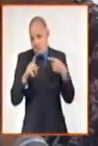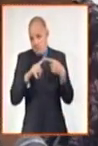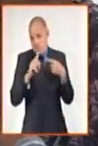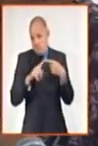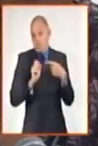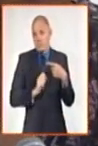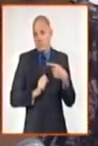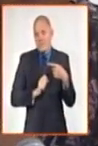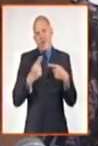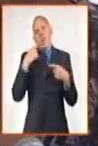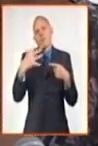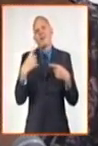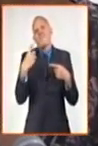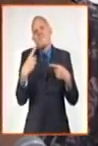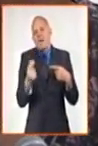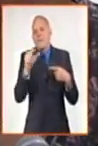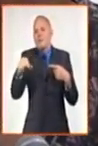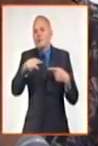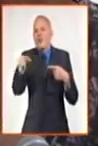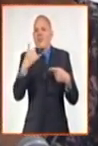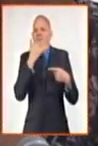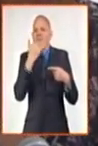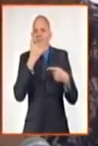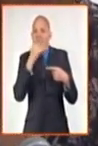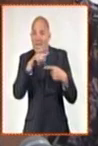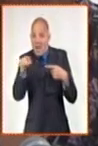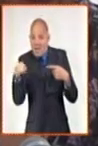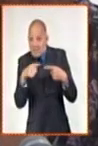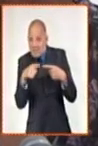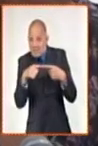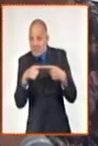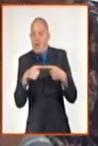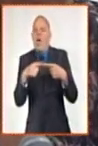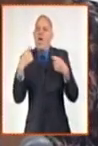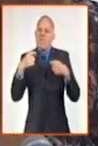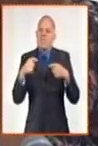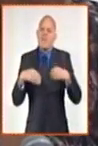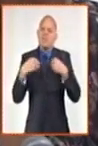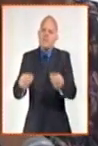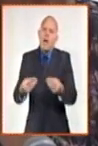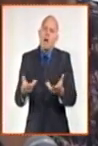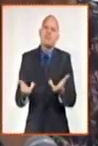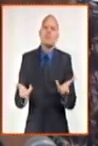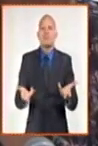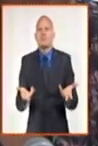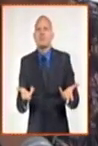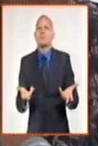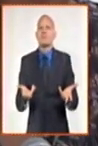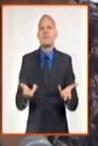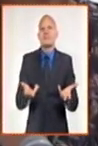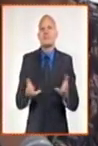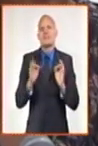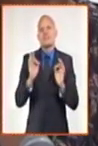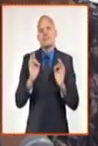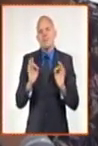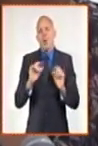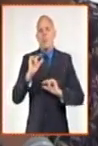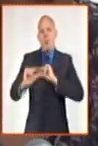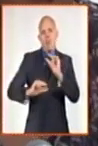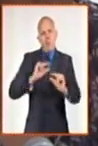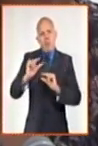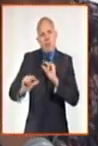lugar, lograr que las personas afectadas vuelvan a tener una posición o